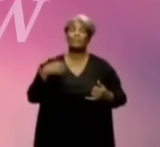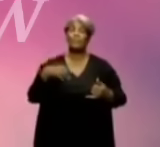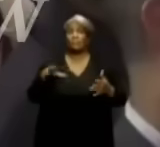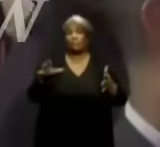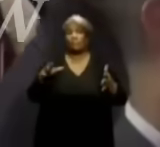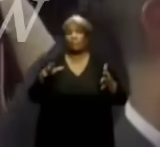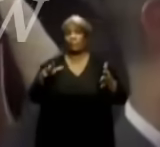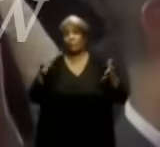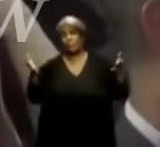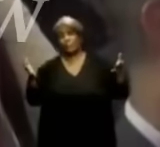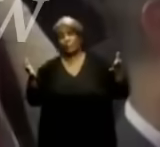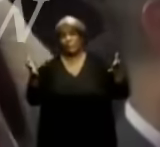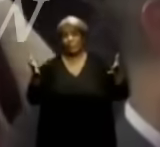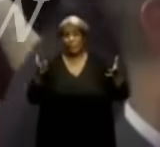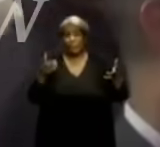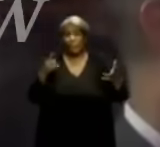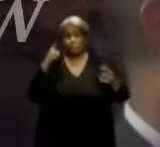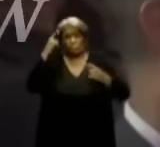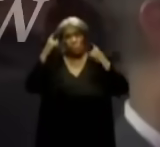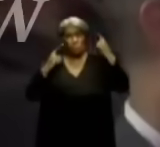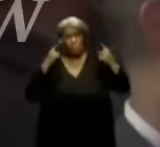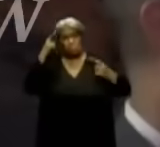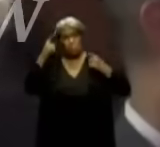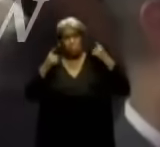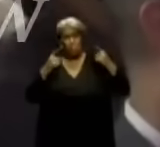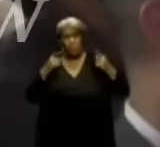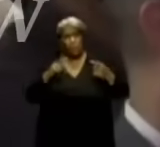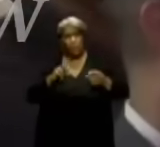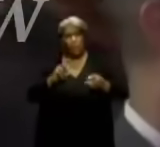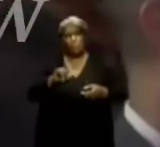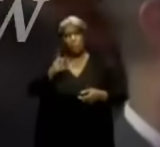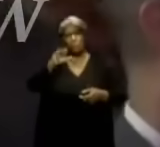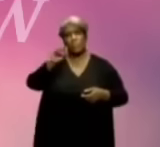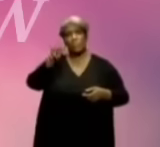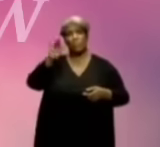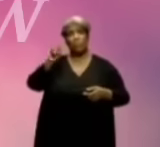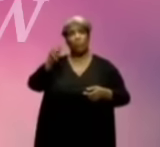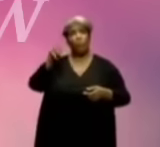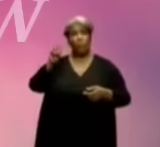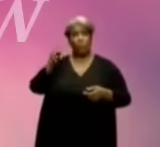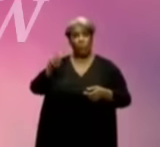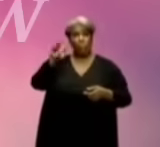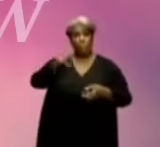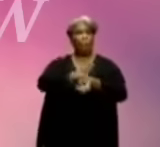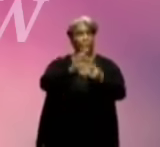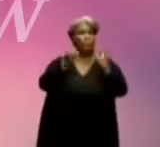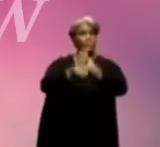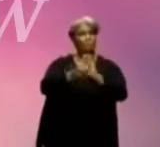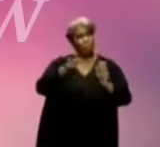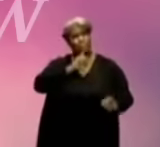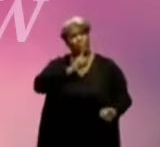sin, yo creo que el impostón tiene que transformarse también. Pero lo que quiero decir es,